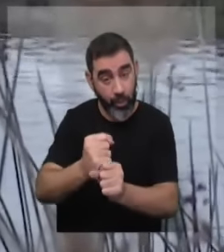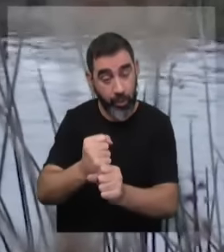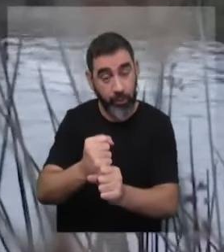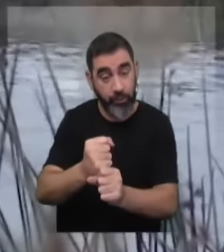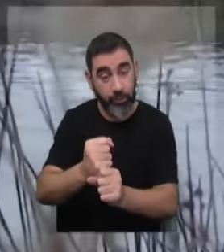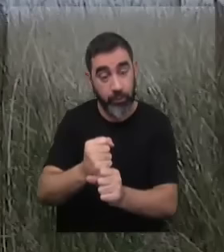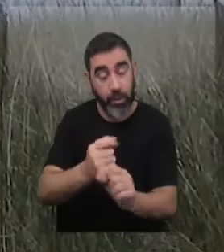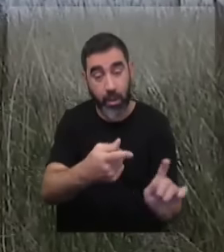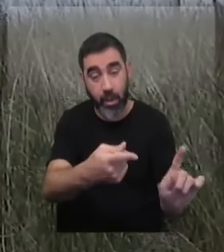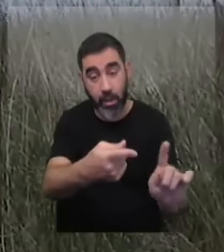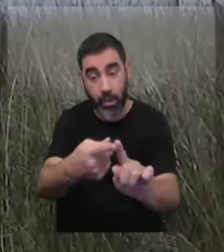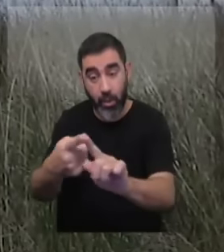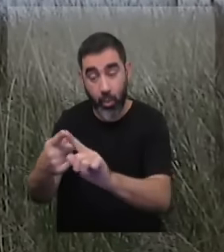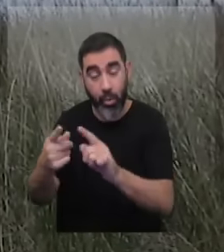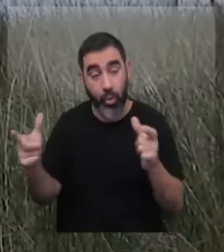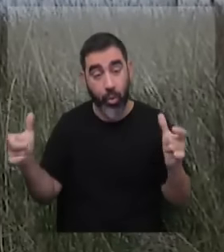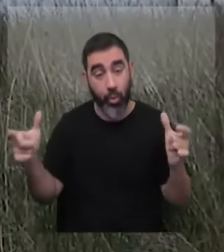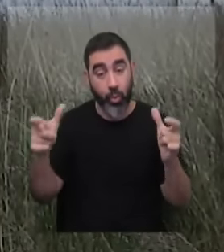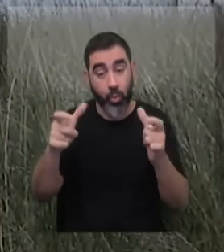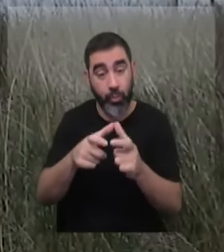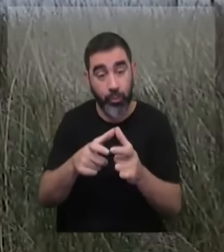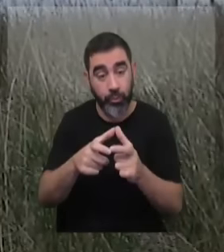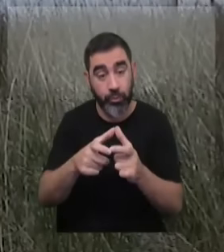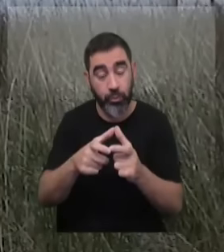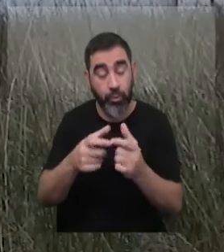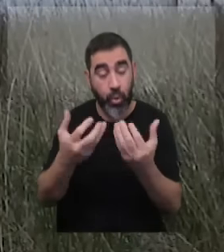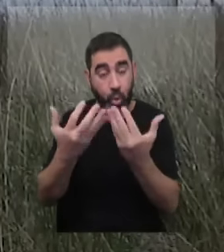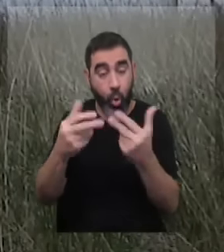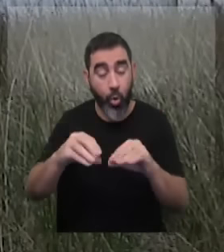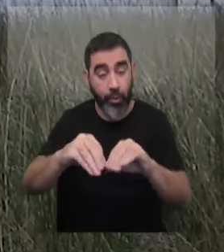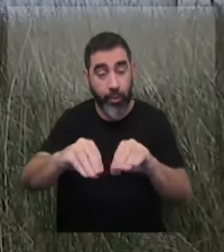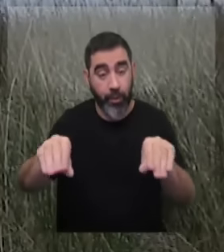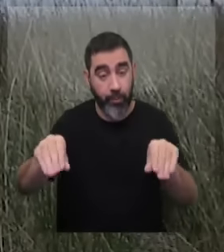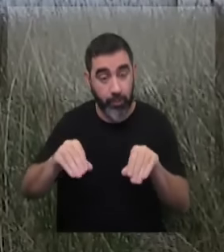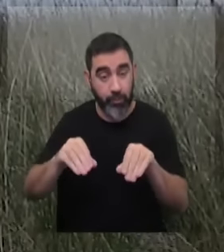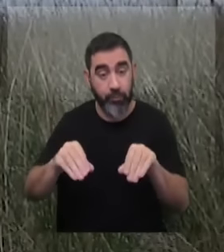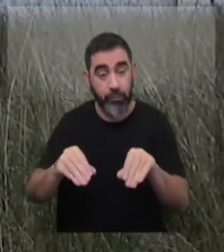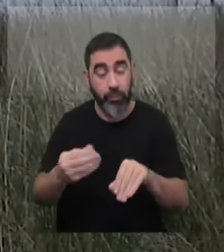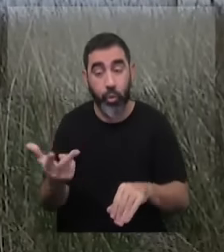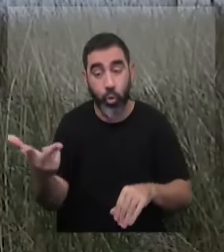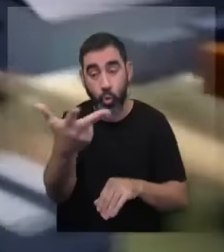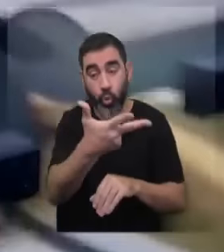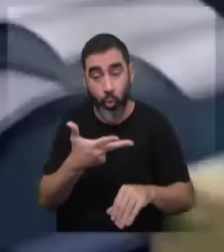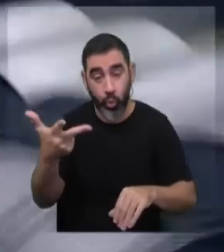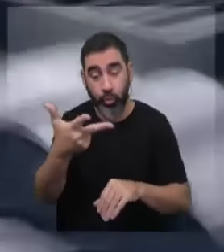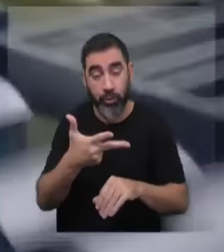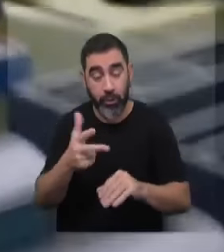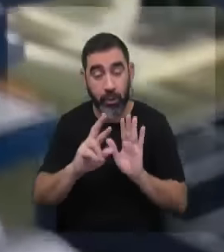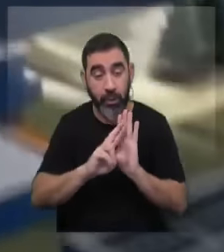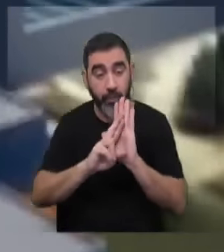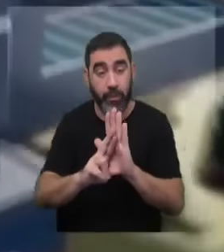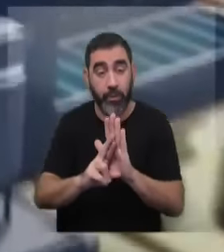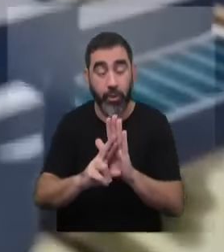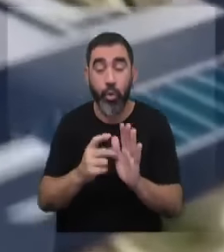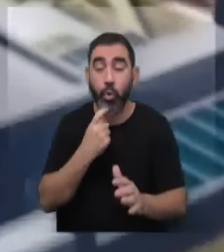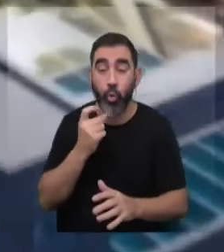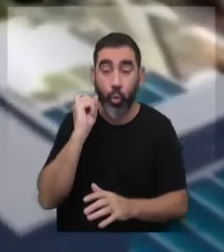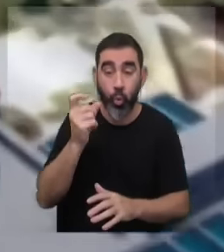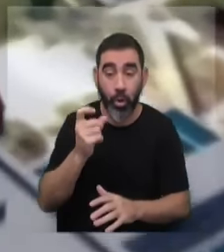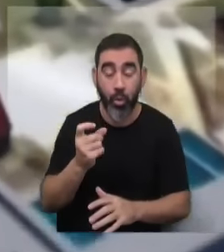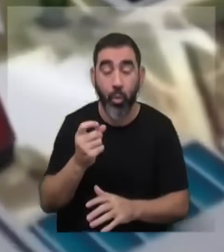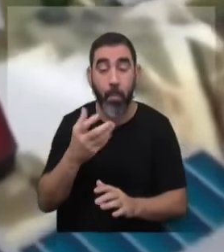acuerdo en la comisión de ordenamiento no es decir con las tres bancadas tanto del partido Colorado